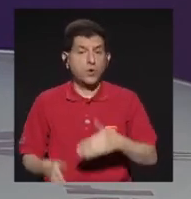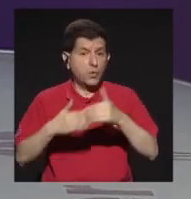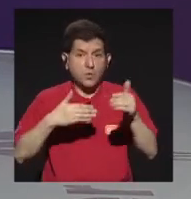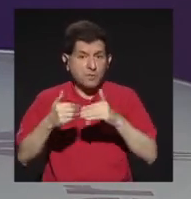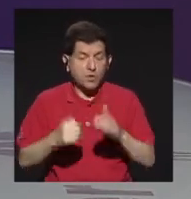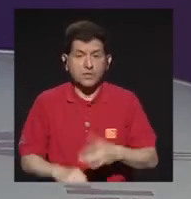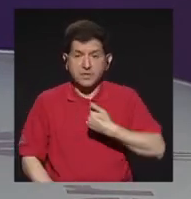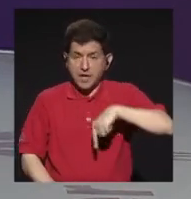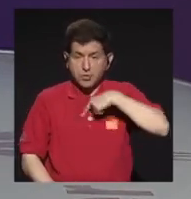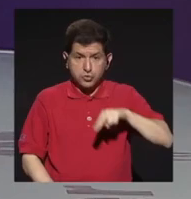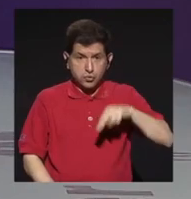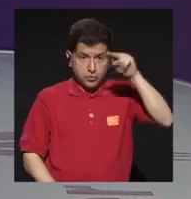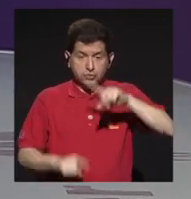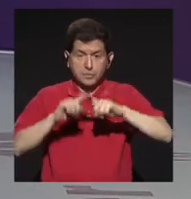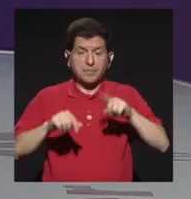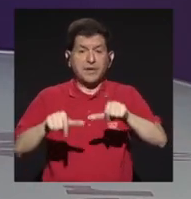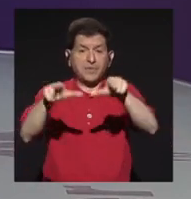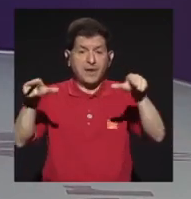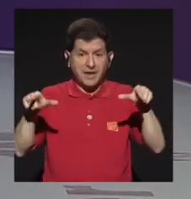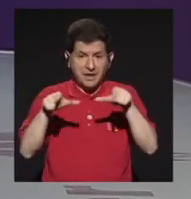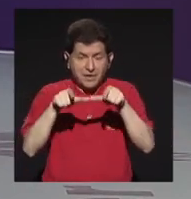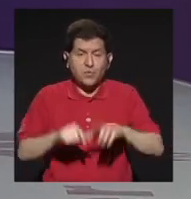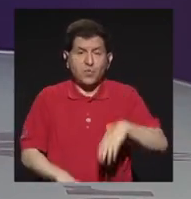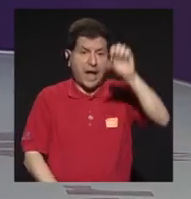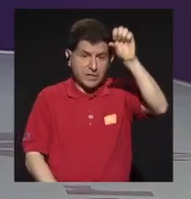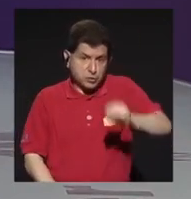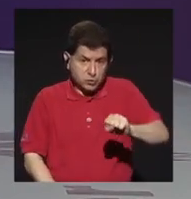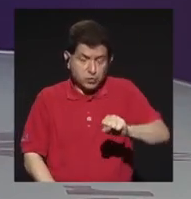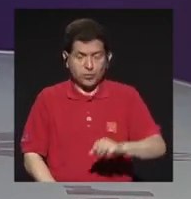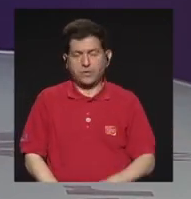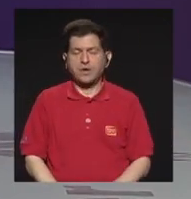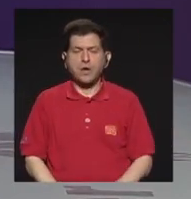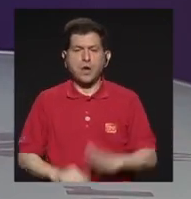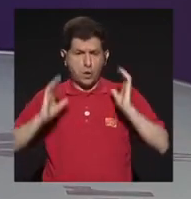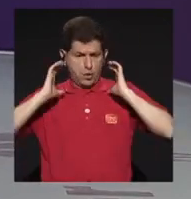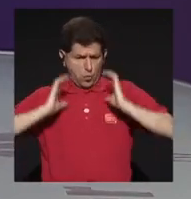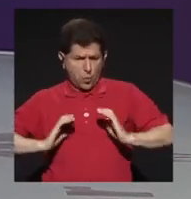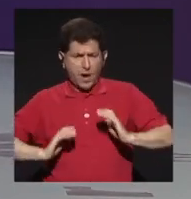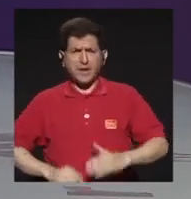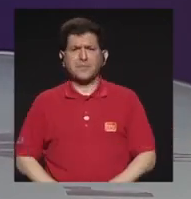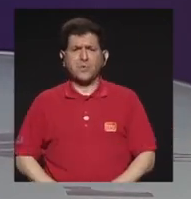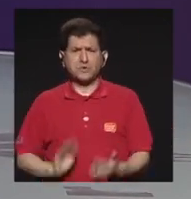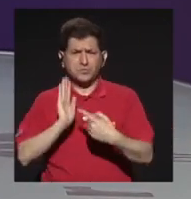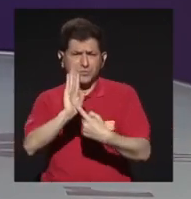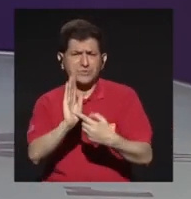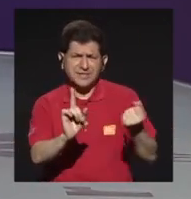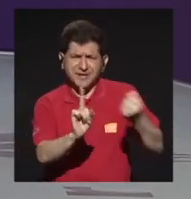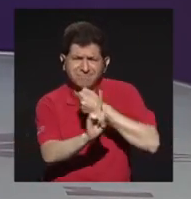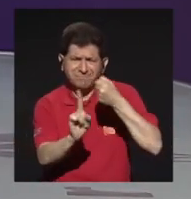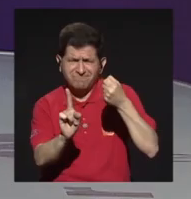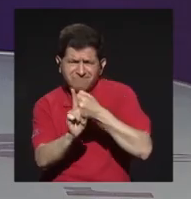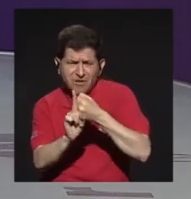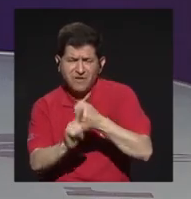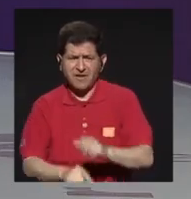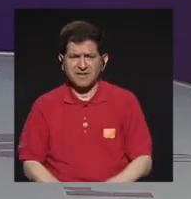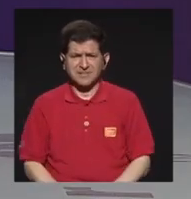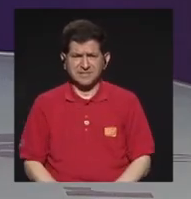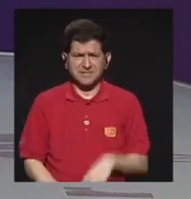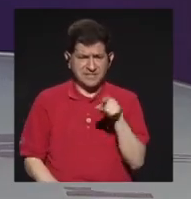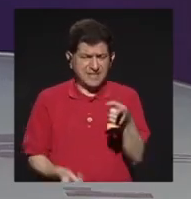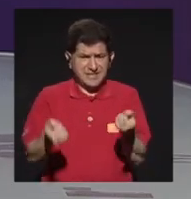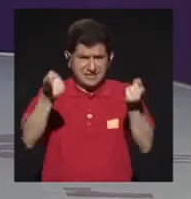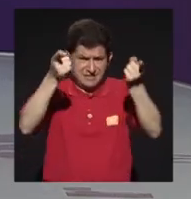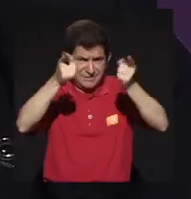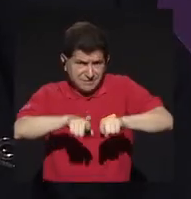nuestras víctimas tienen código después los cuerpos tienen violencias y los cuerpos reflejaban las